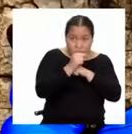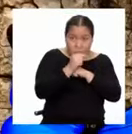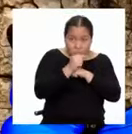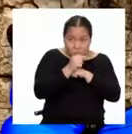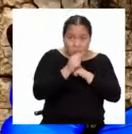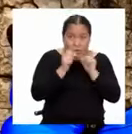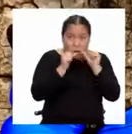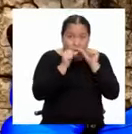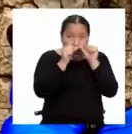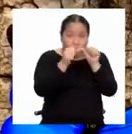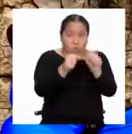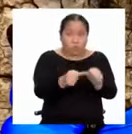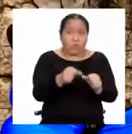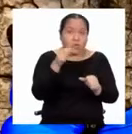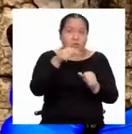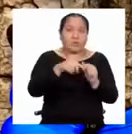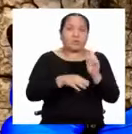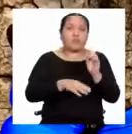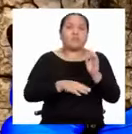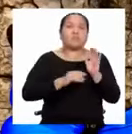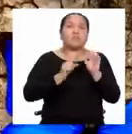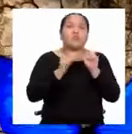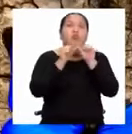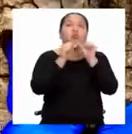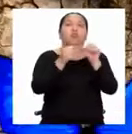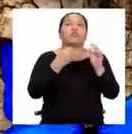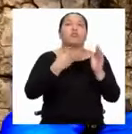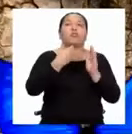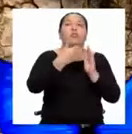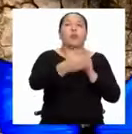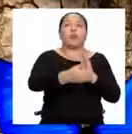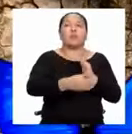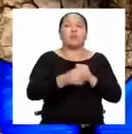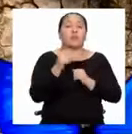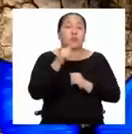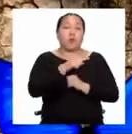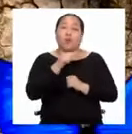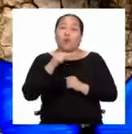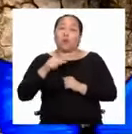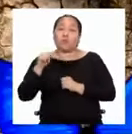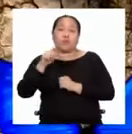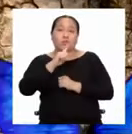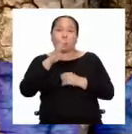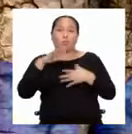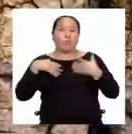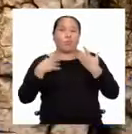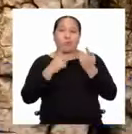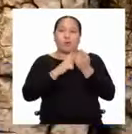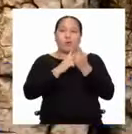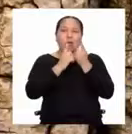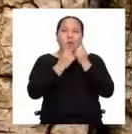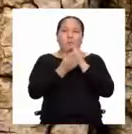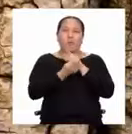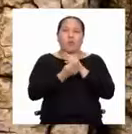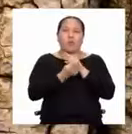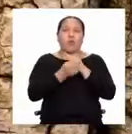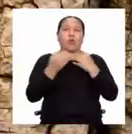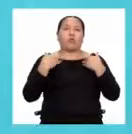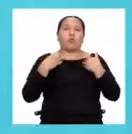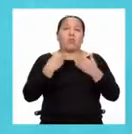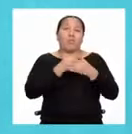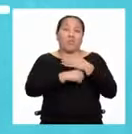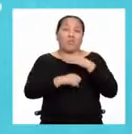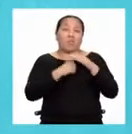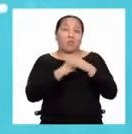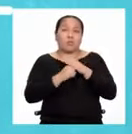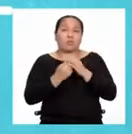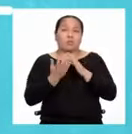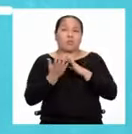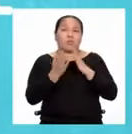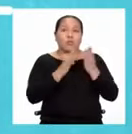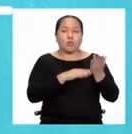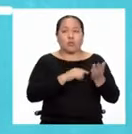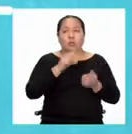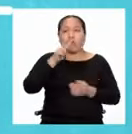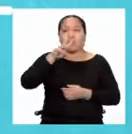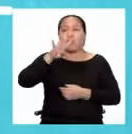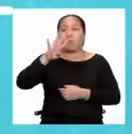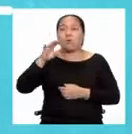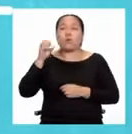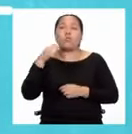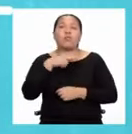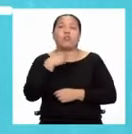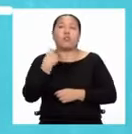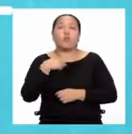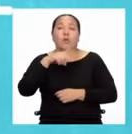hábitat natural prosperaron, mientras que los que no pudieron desarrollarse y reproducirse murieron. El 24 de noviembre